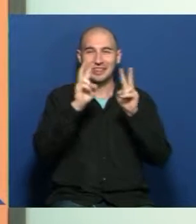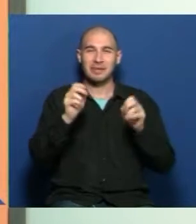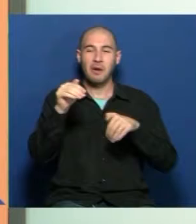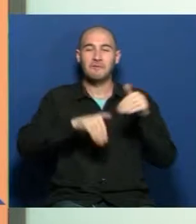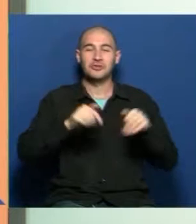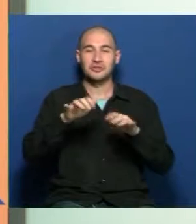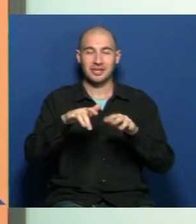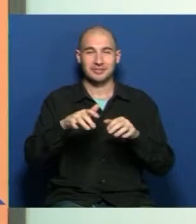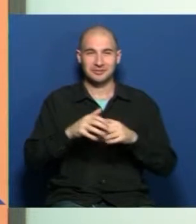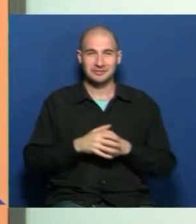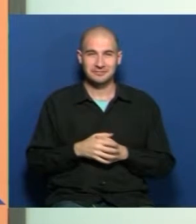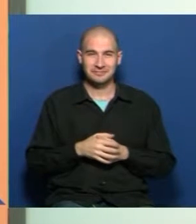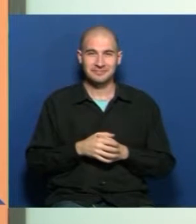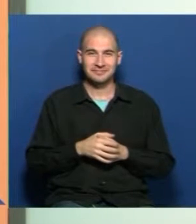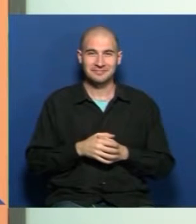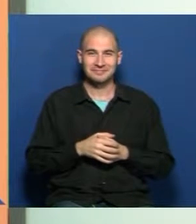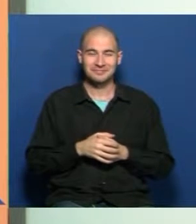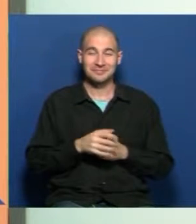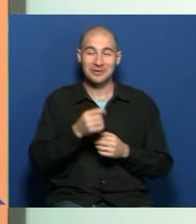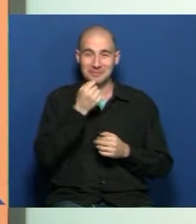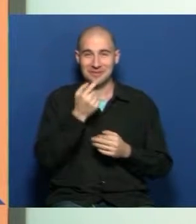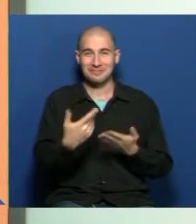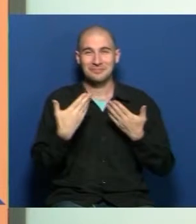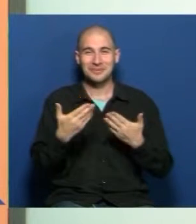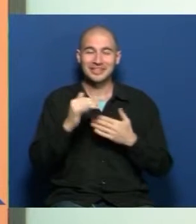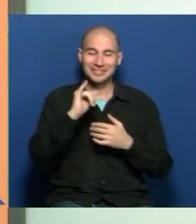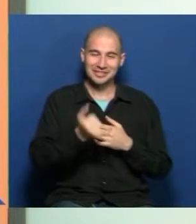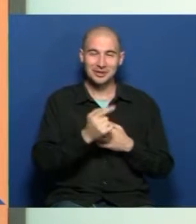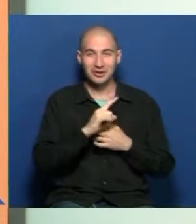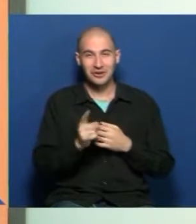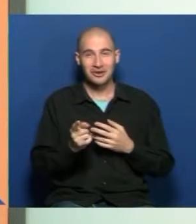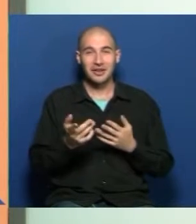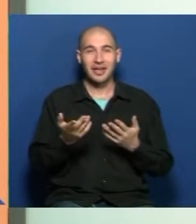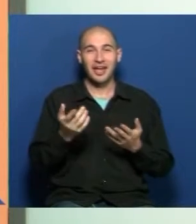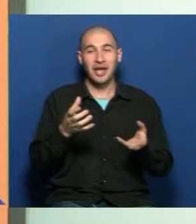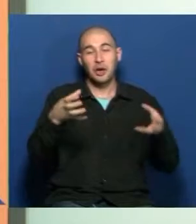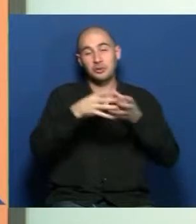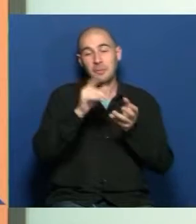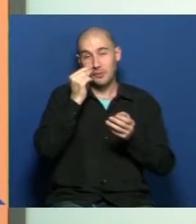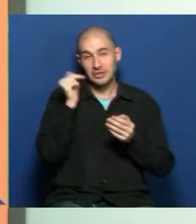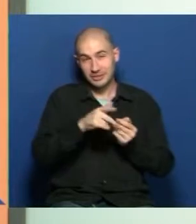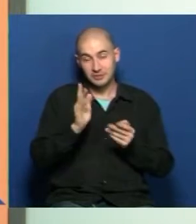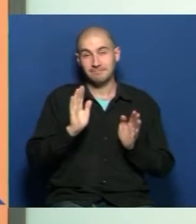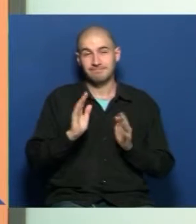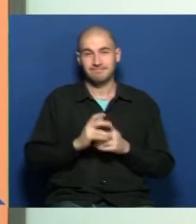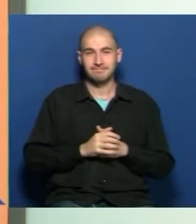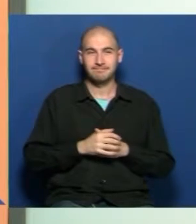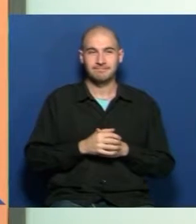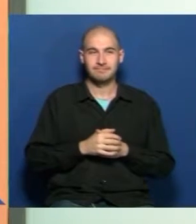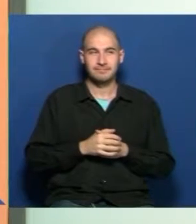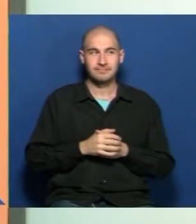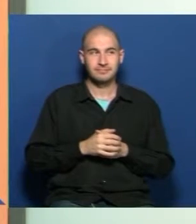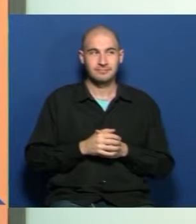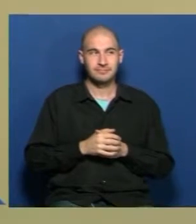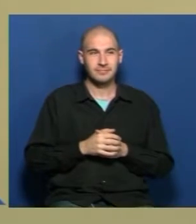voto electrónico, si es posible hacerlo por agrupación política. Así